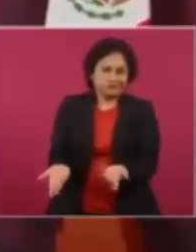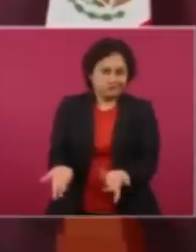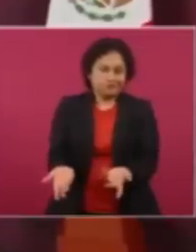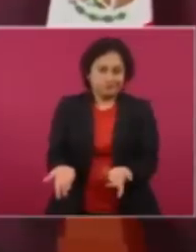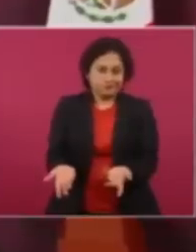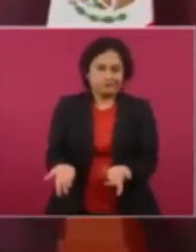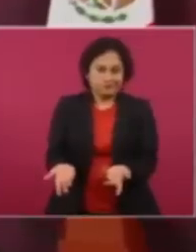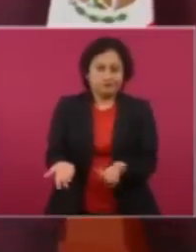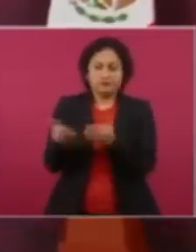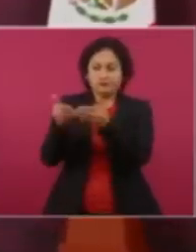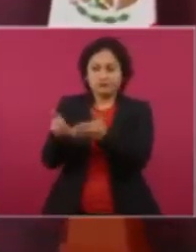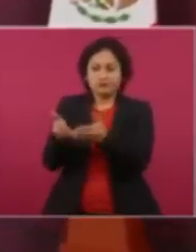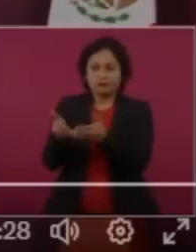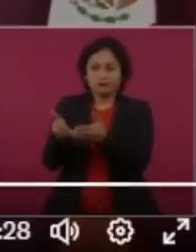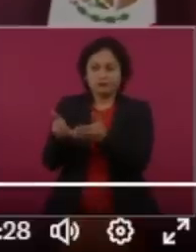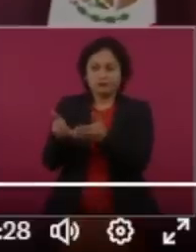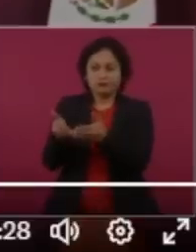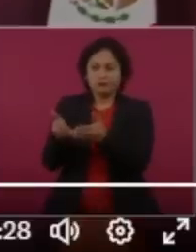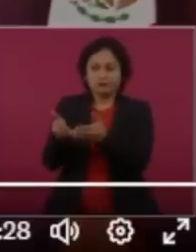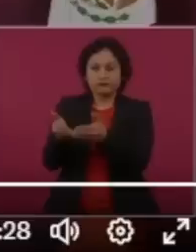y los puertos?